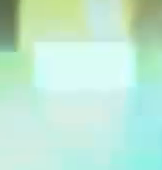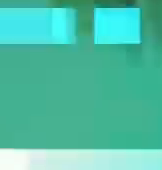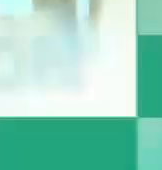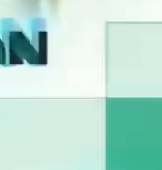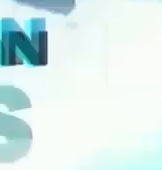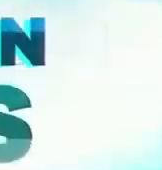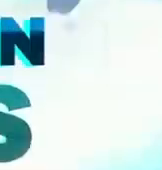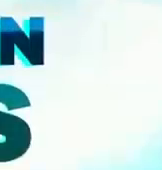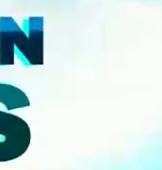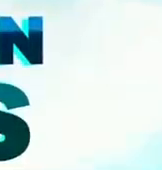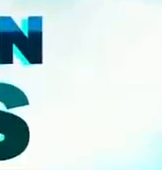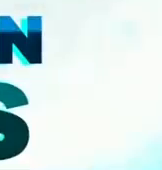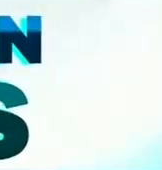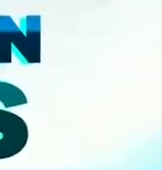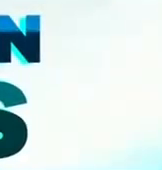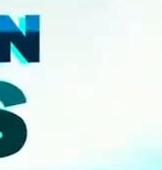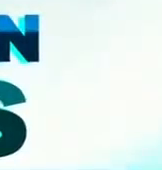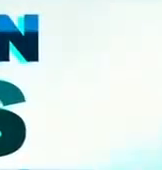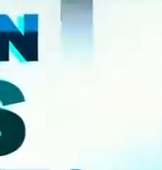2